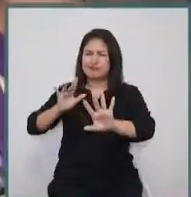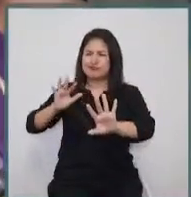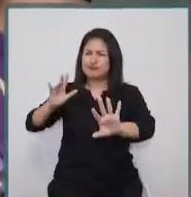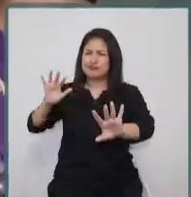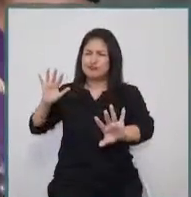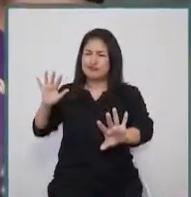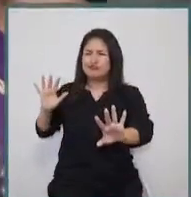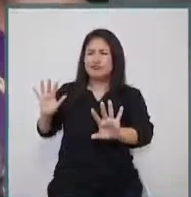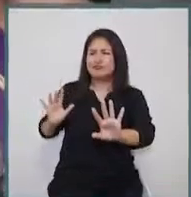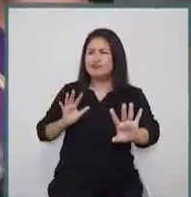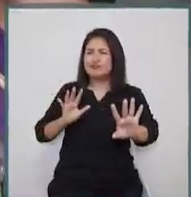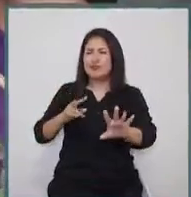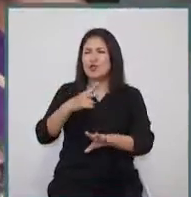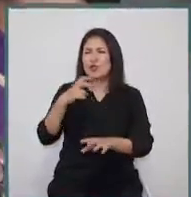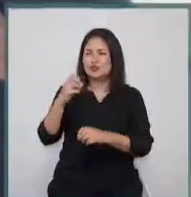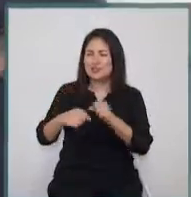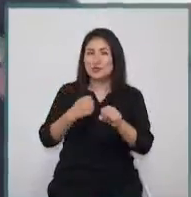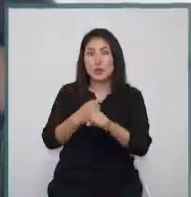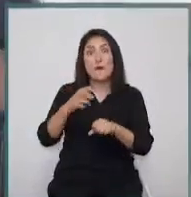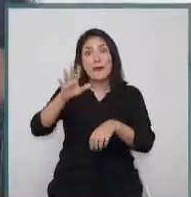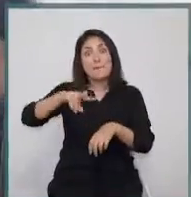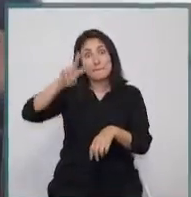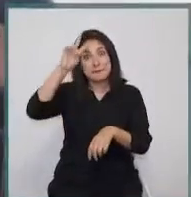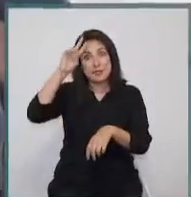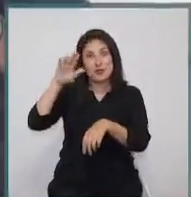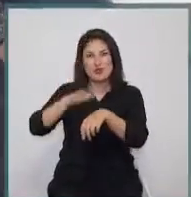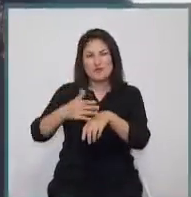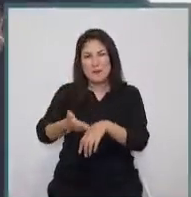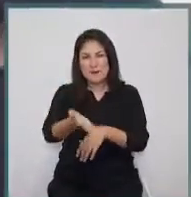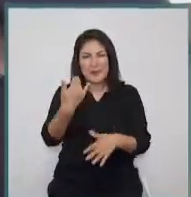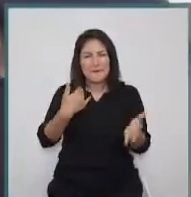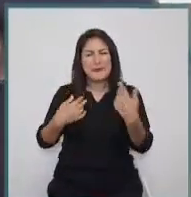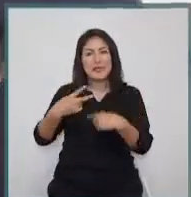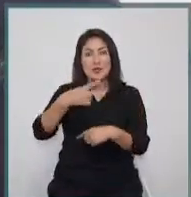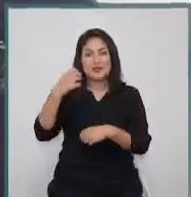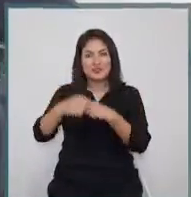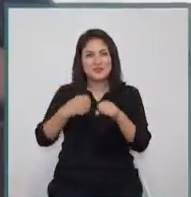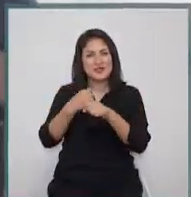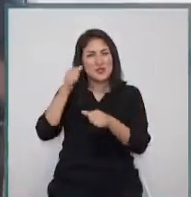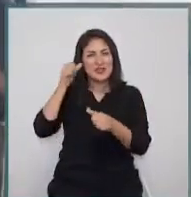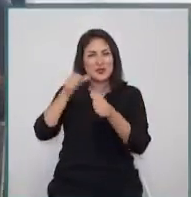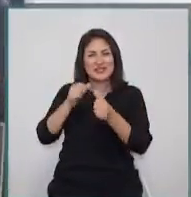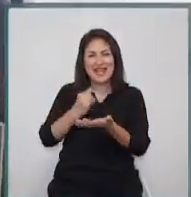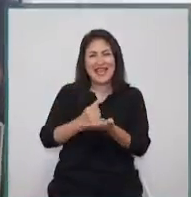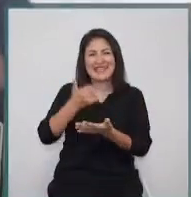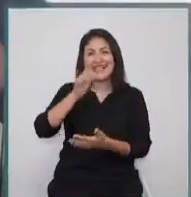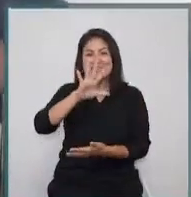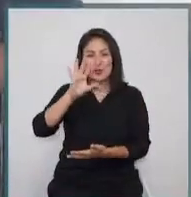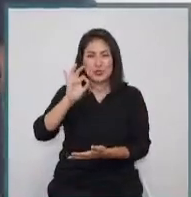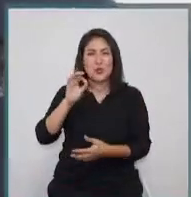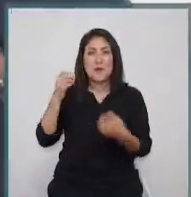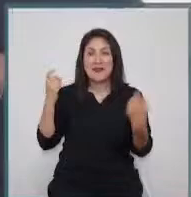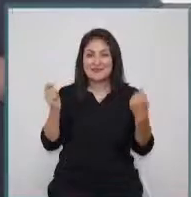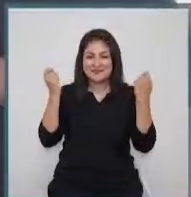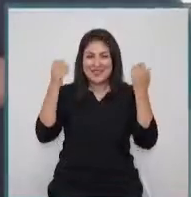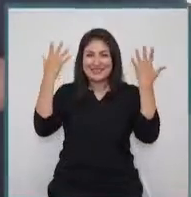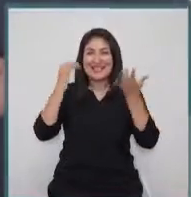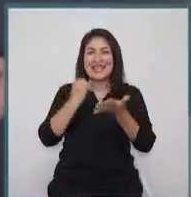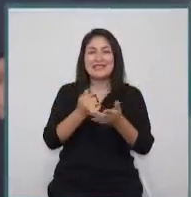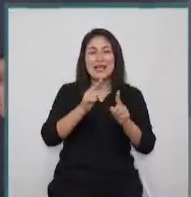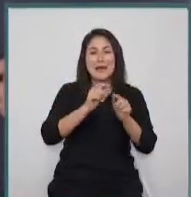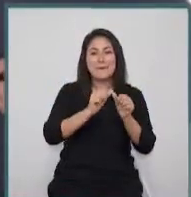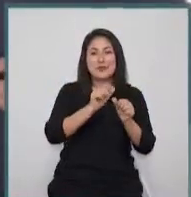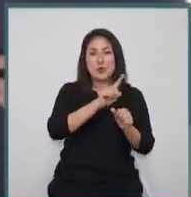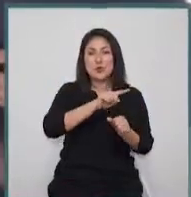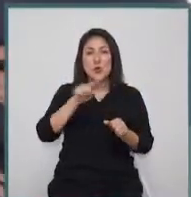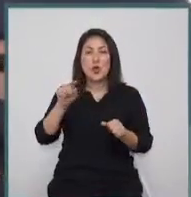Plaza de Armas y todo en modo Bicentenario. Por favor, todo el Perú en modo Bicentenario en lo que es nuestra vendimia 59 aniversario en Ica del 1